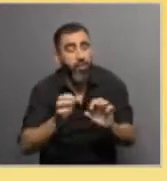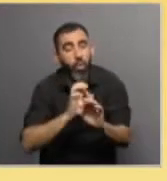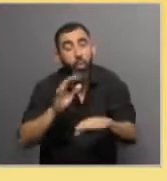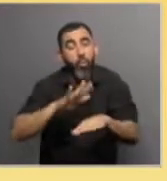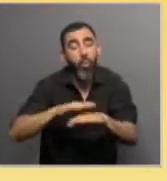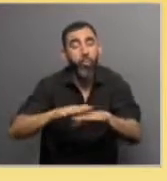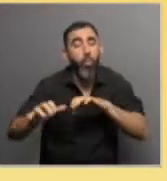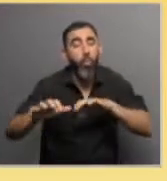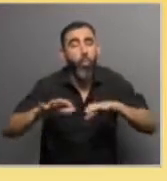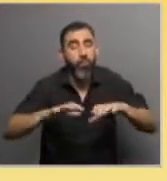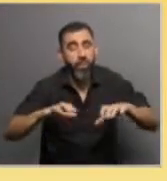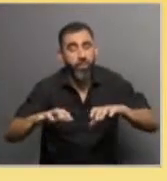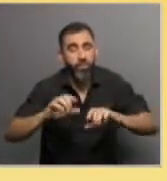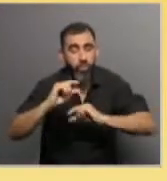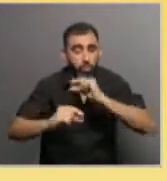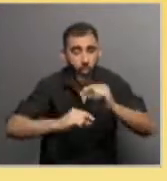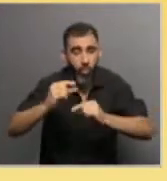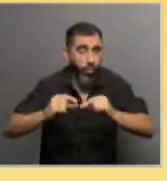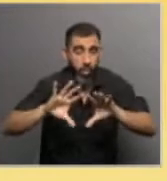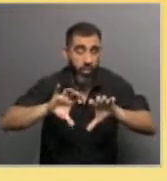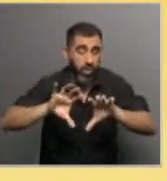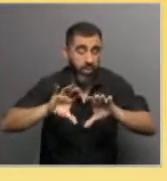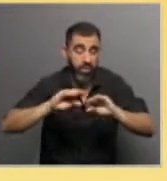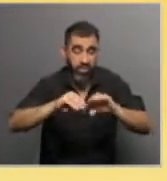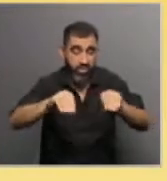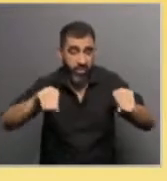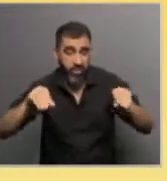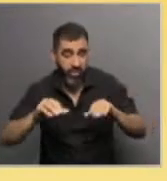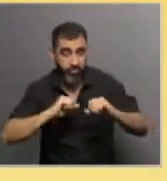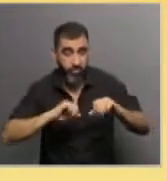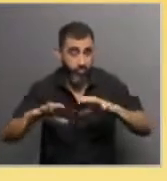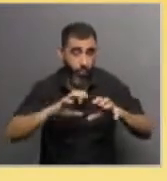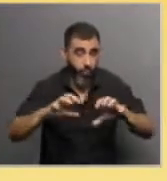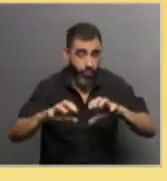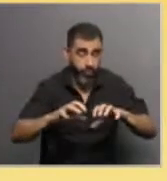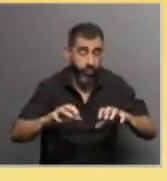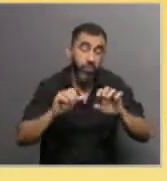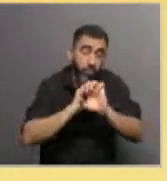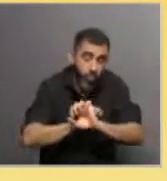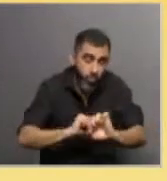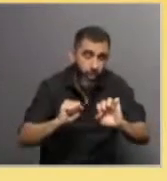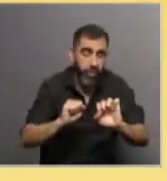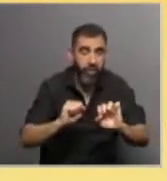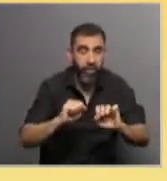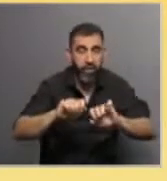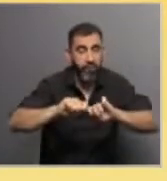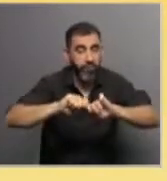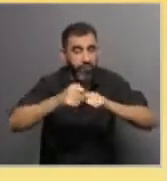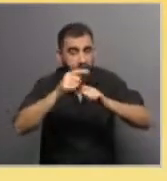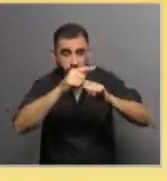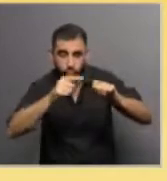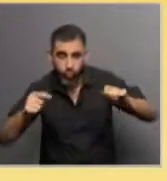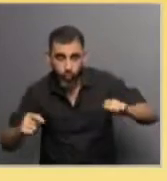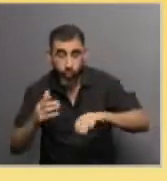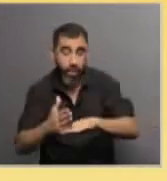de movimientos que va teniendo la corteza, como para permitir que tanto las fracturas